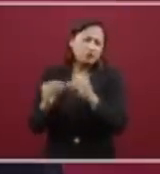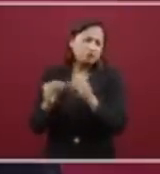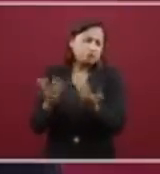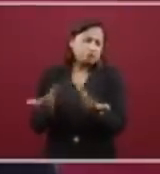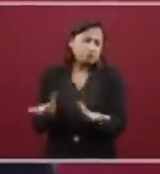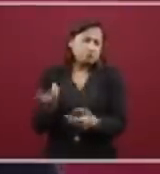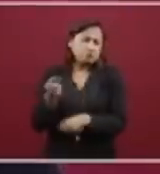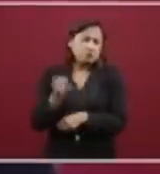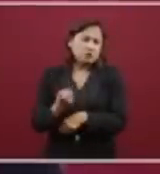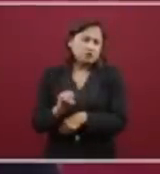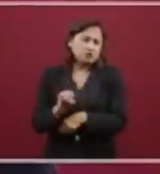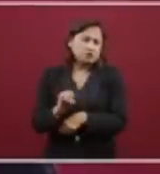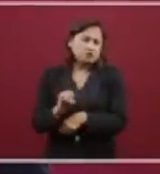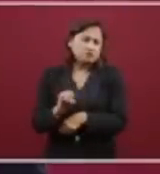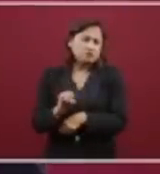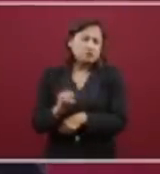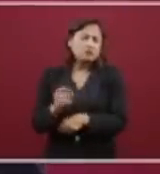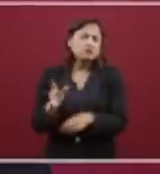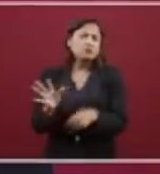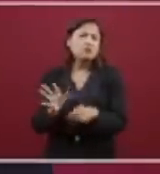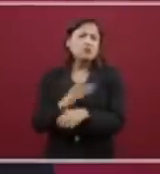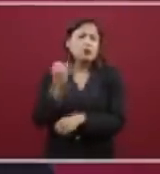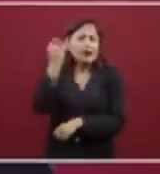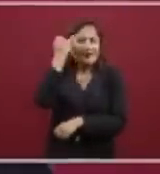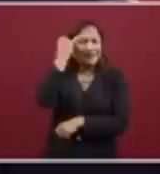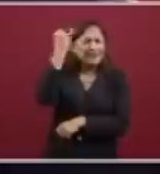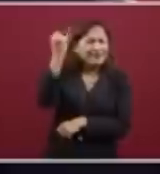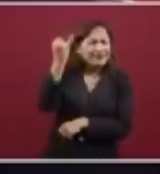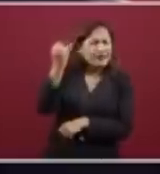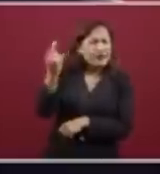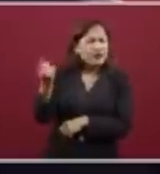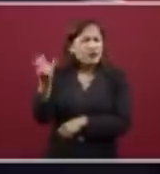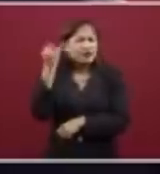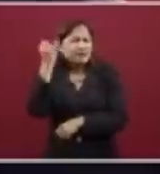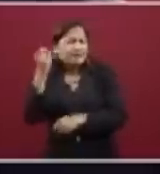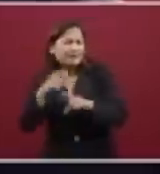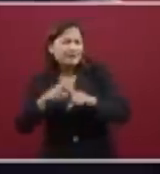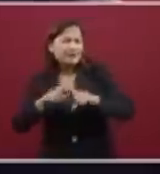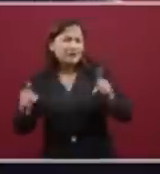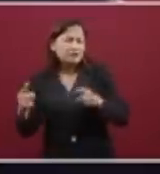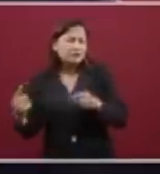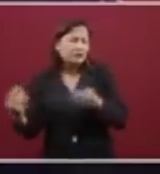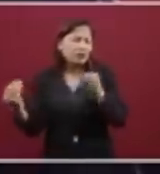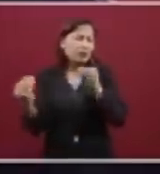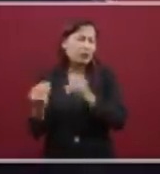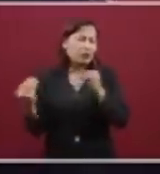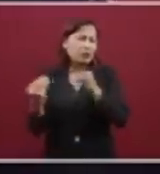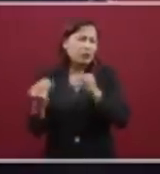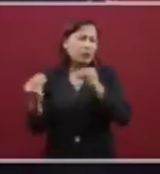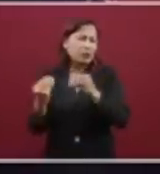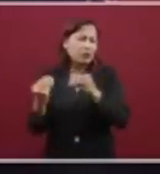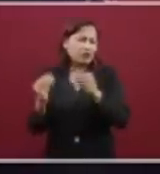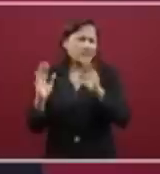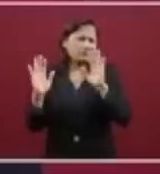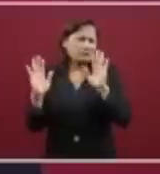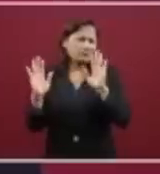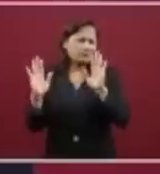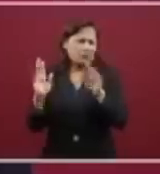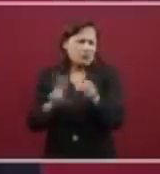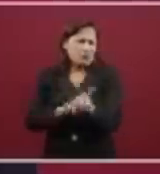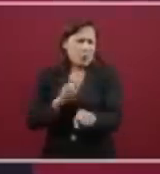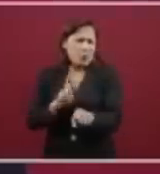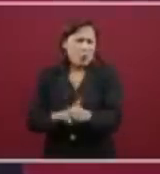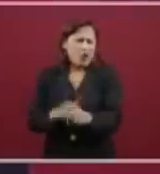la confrontación de ideas y esto como lo he dicho en otras ocasiones es sano y